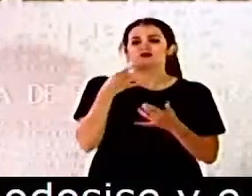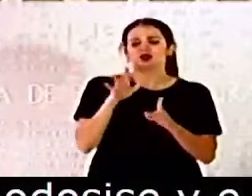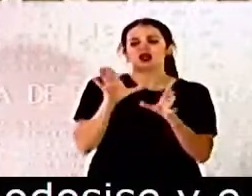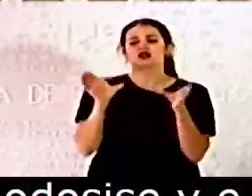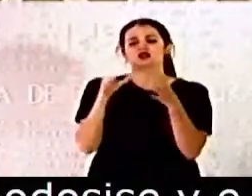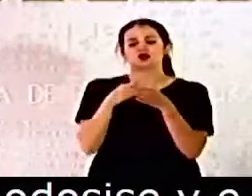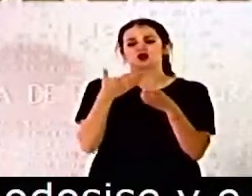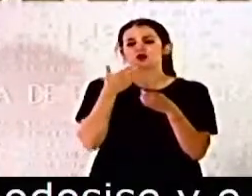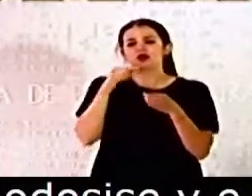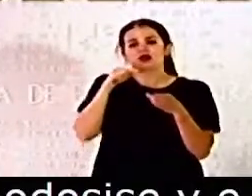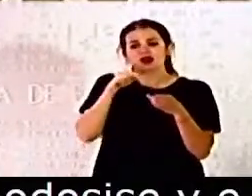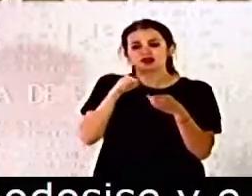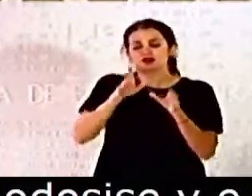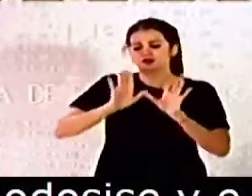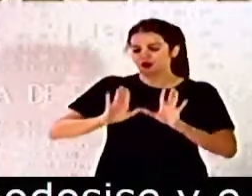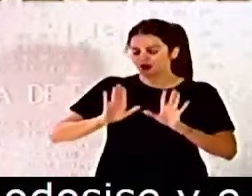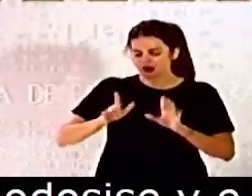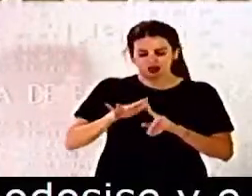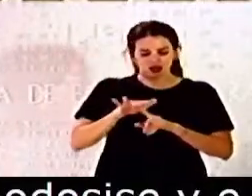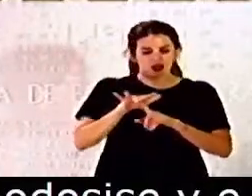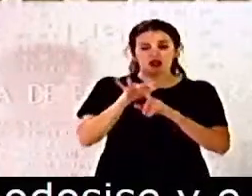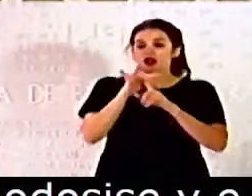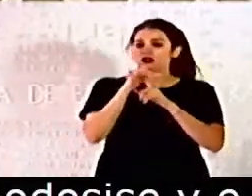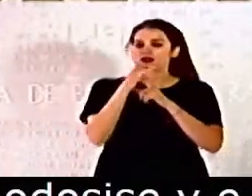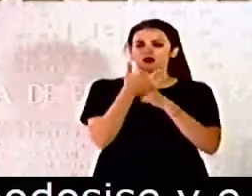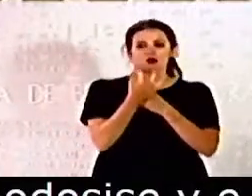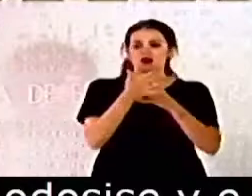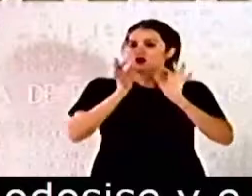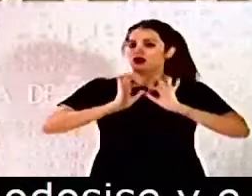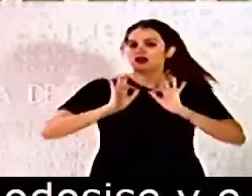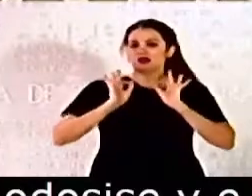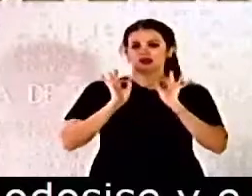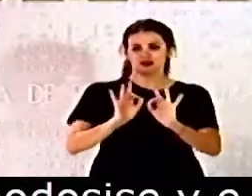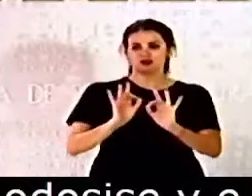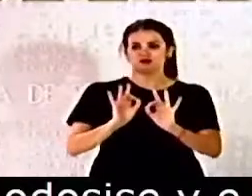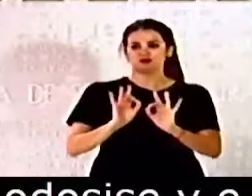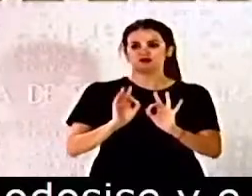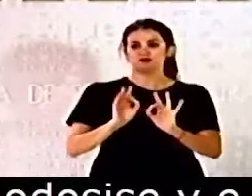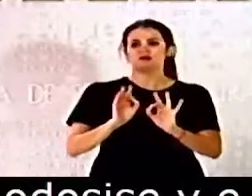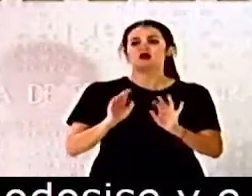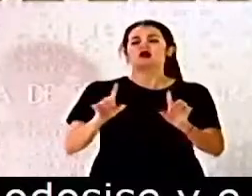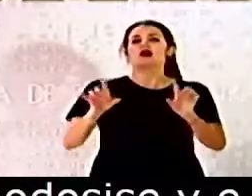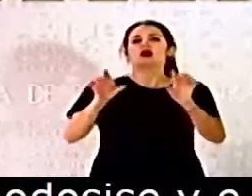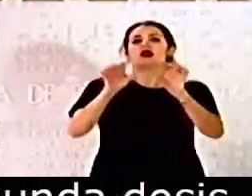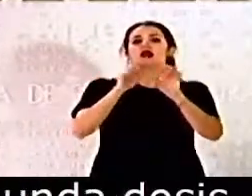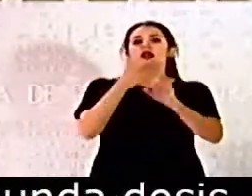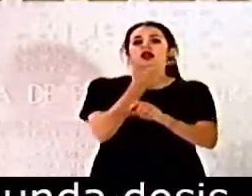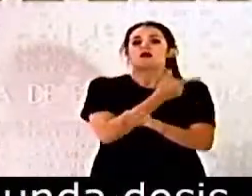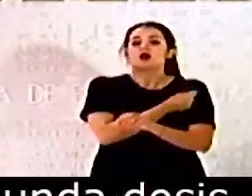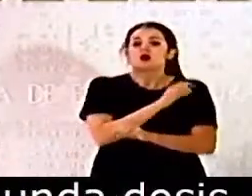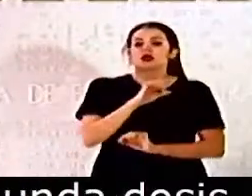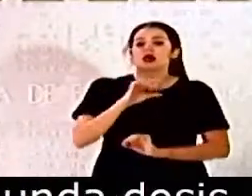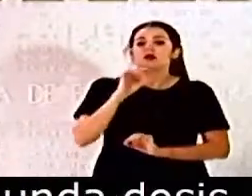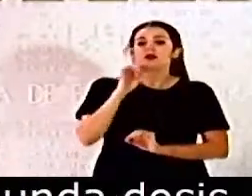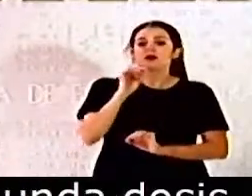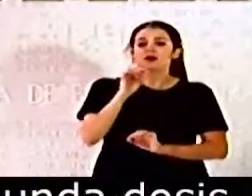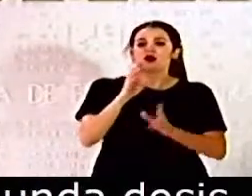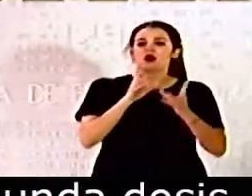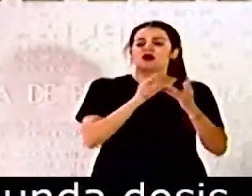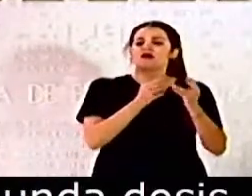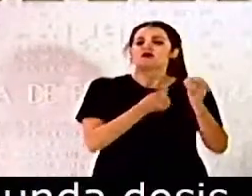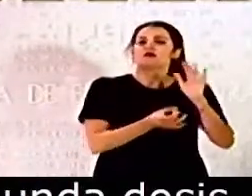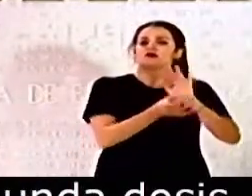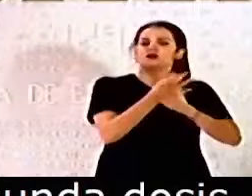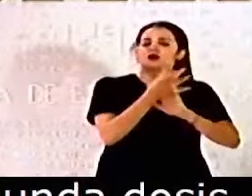que el panorama es el que es, y la fabricación de dosis es la que es en